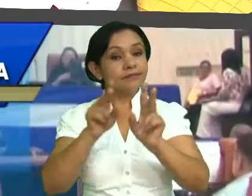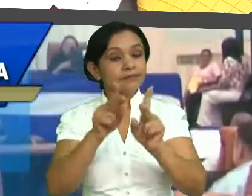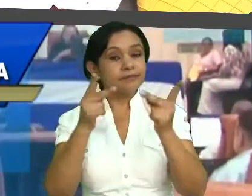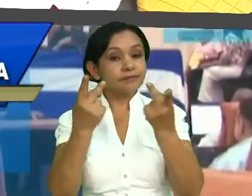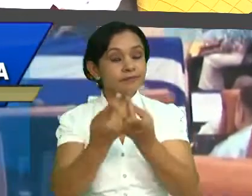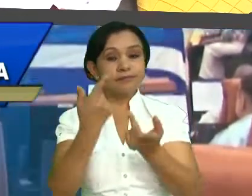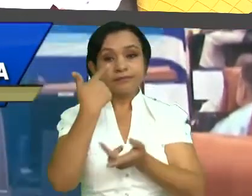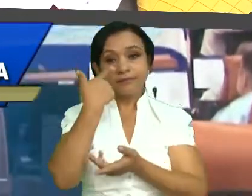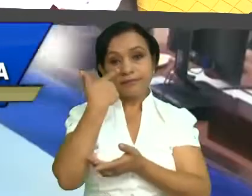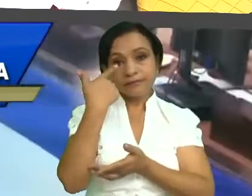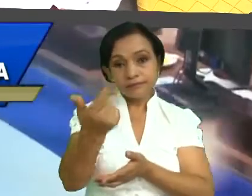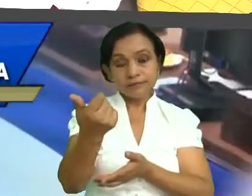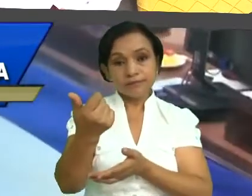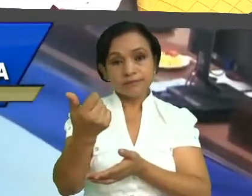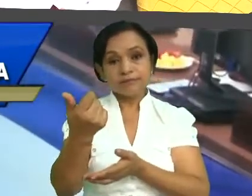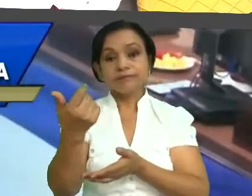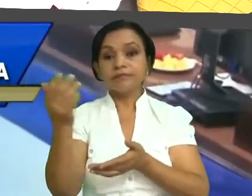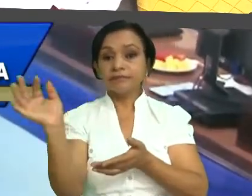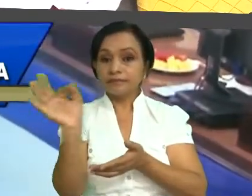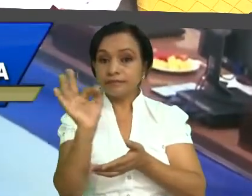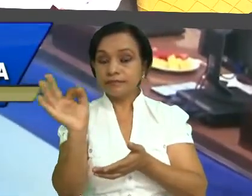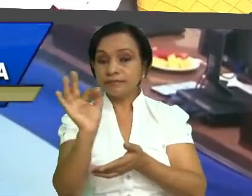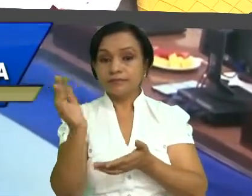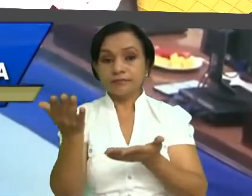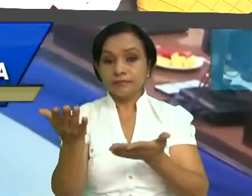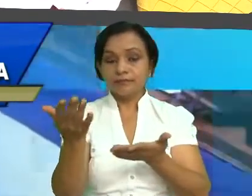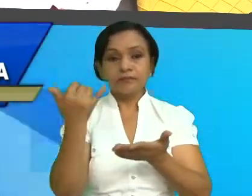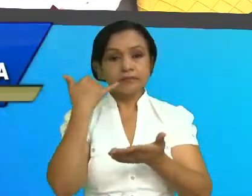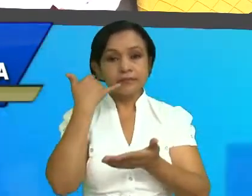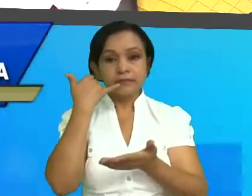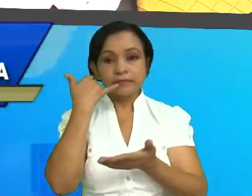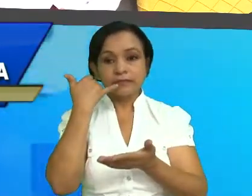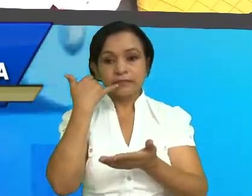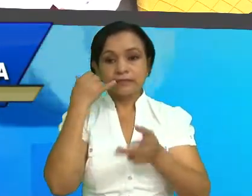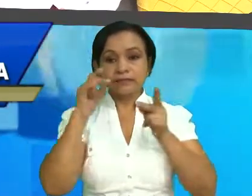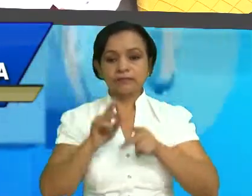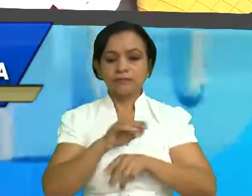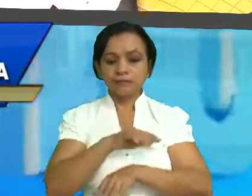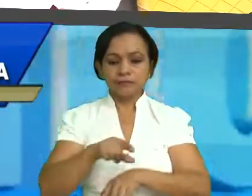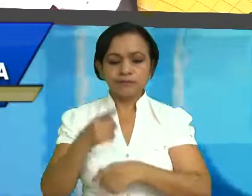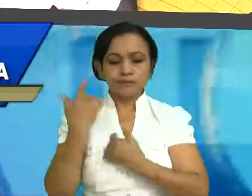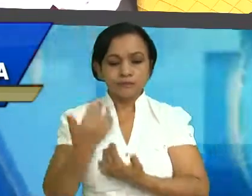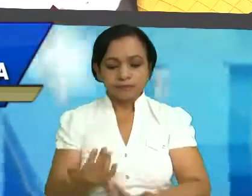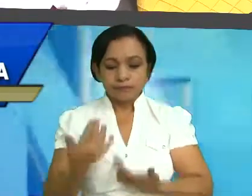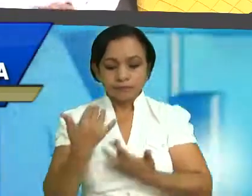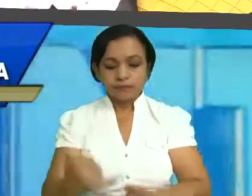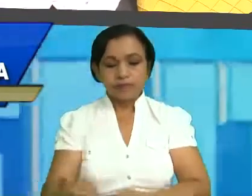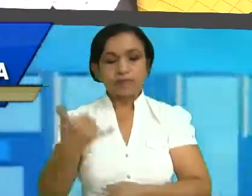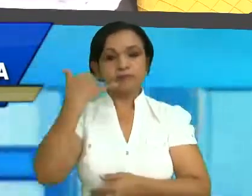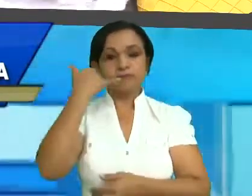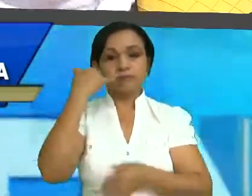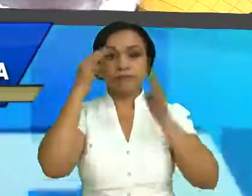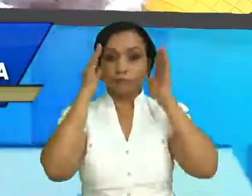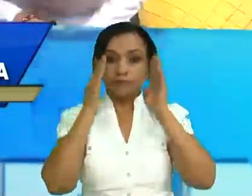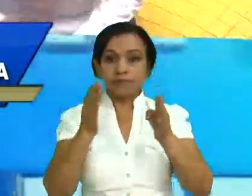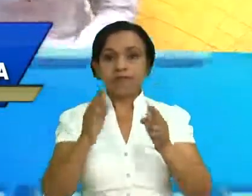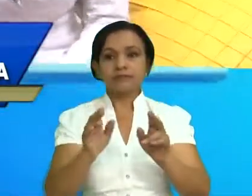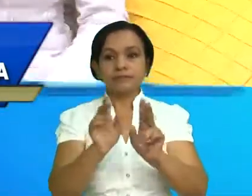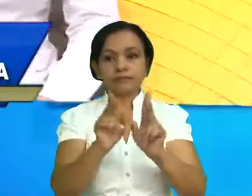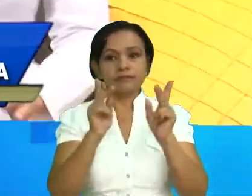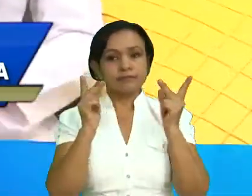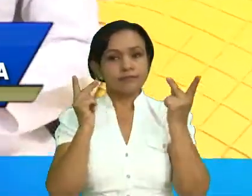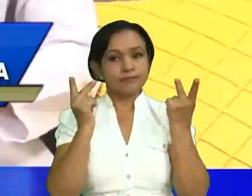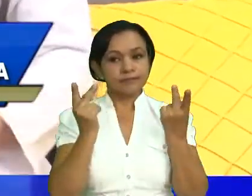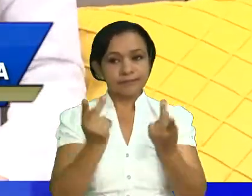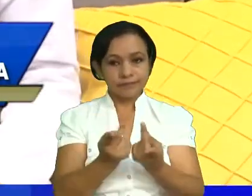conozca, pues que incluso hay una línea de atención telefónica las 24 horas del día, para brindar atención, ¿no? Sí. Nuestro pueblo debe de